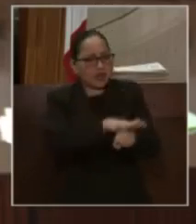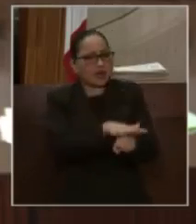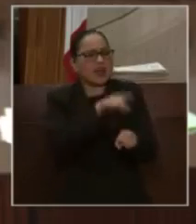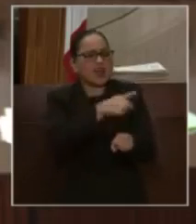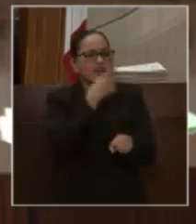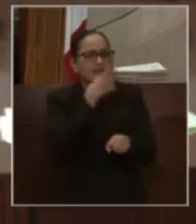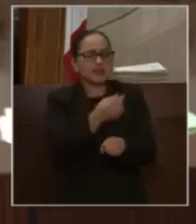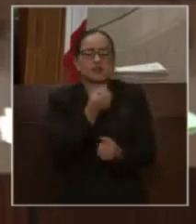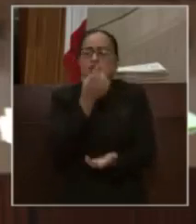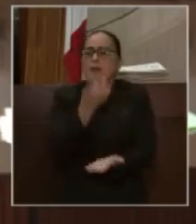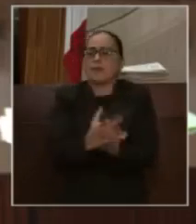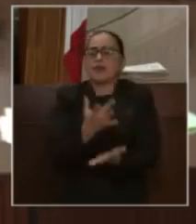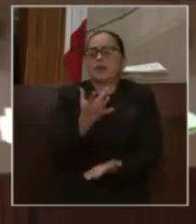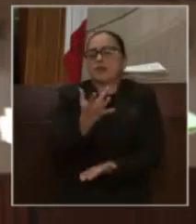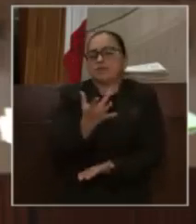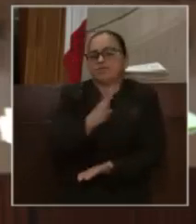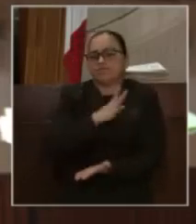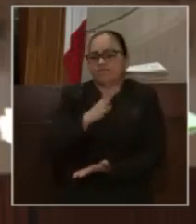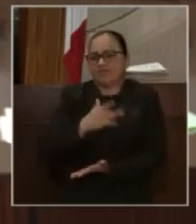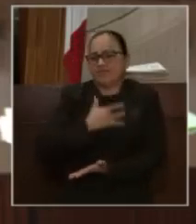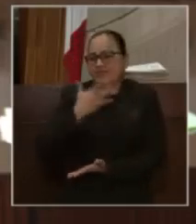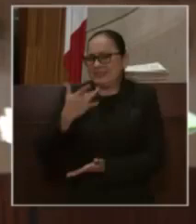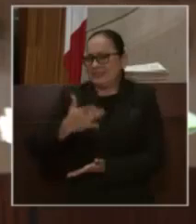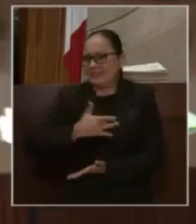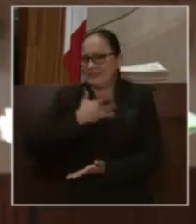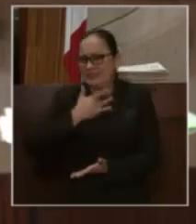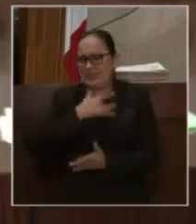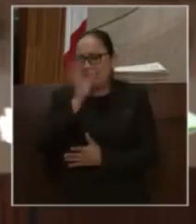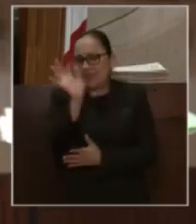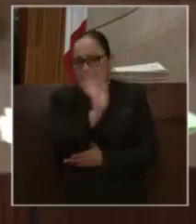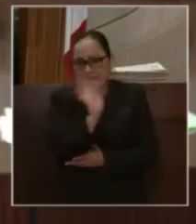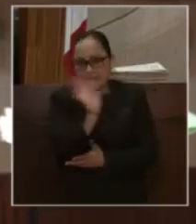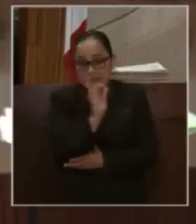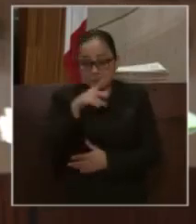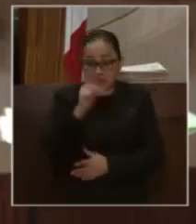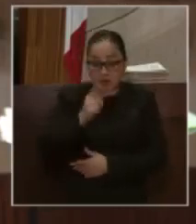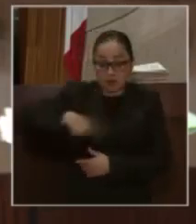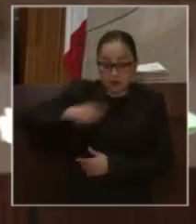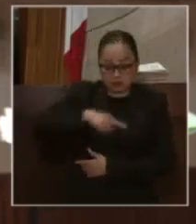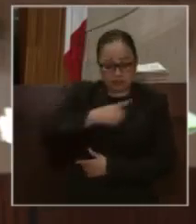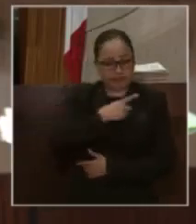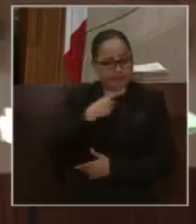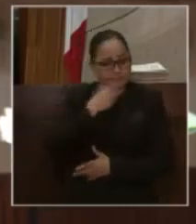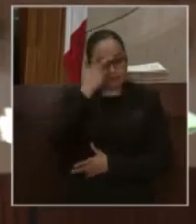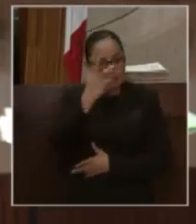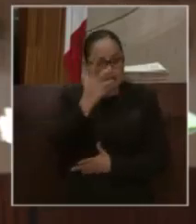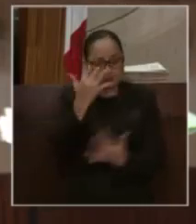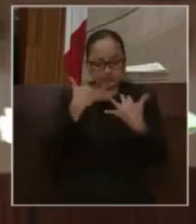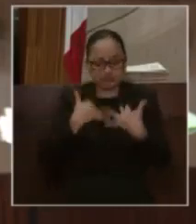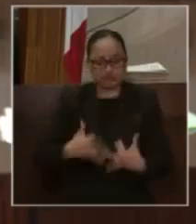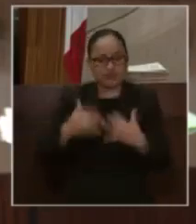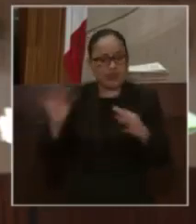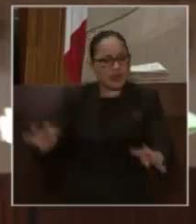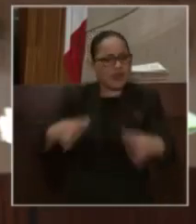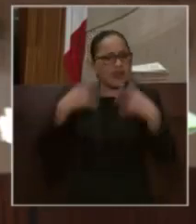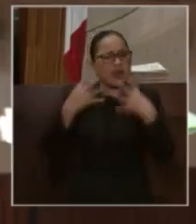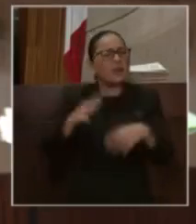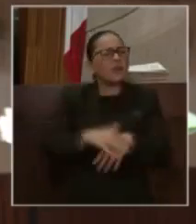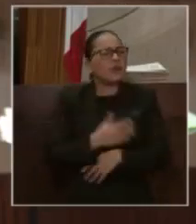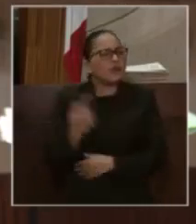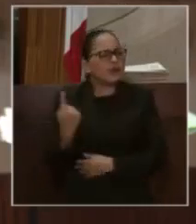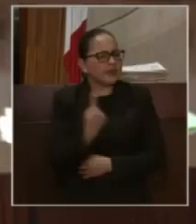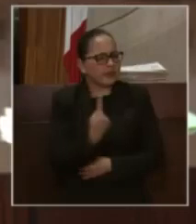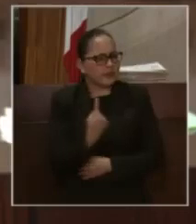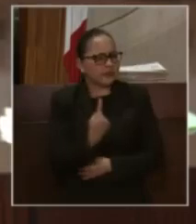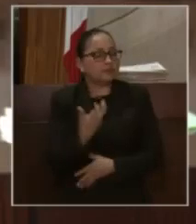en meros indicios. Y aquí creo que tenemos que ser pues muy claros y muy serios frente a la ciudadanía en torno